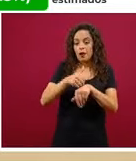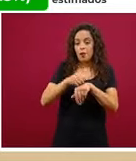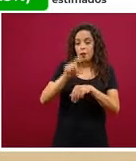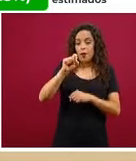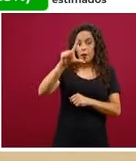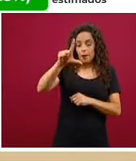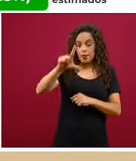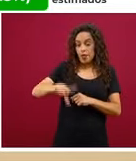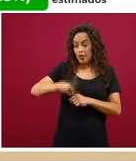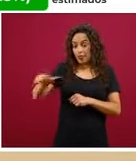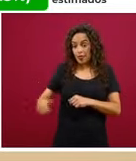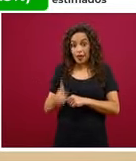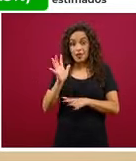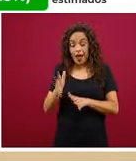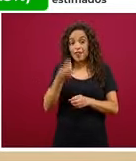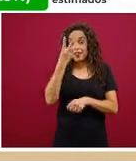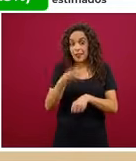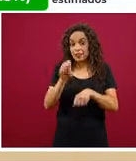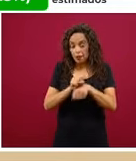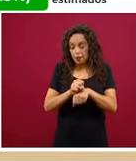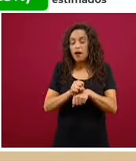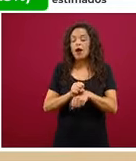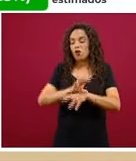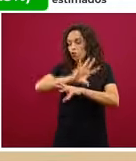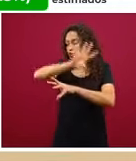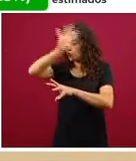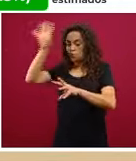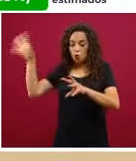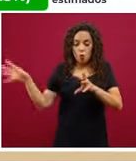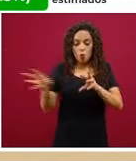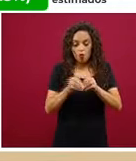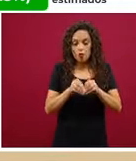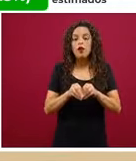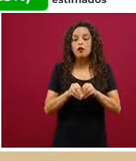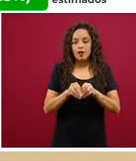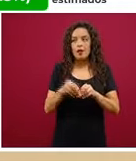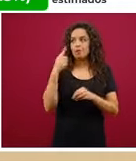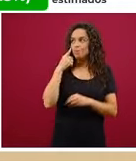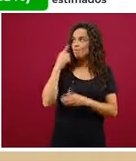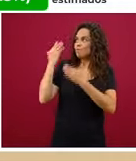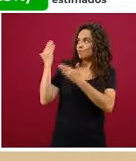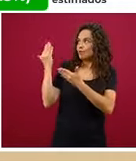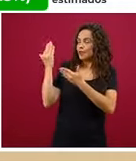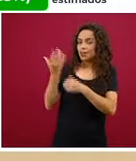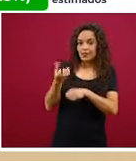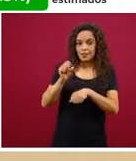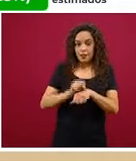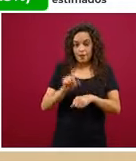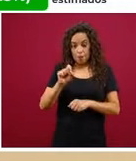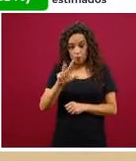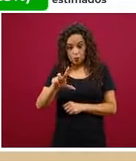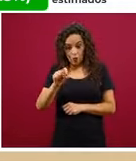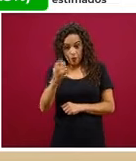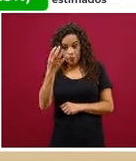que han descendido del tamaño total de su principal pico. Sin embargo, vean cómo entre la 28 y la